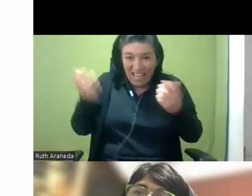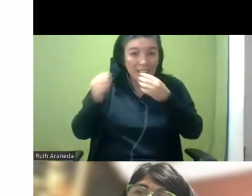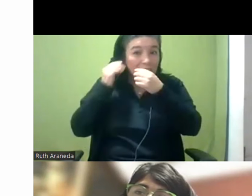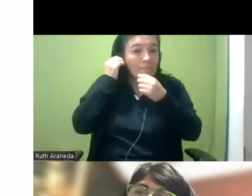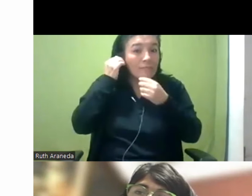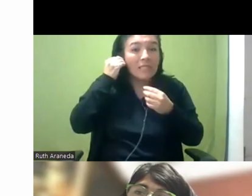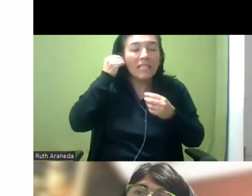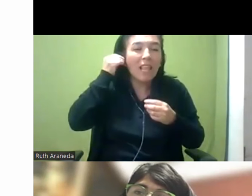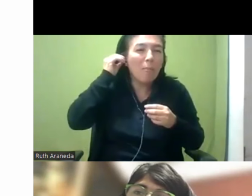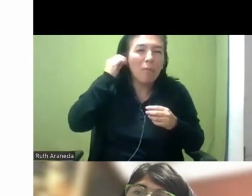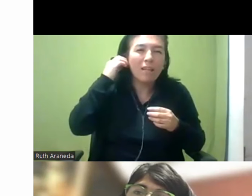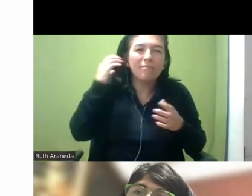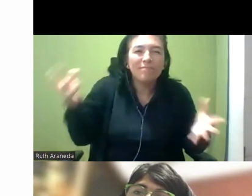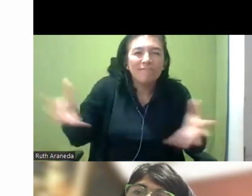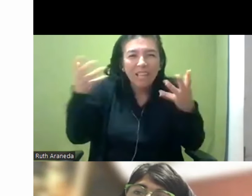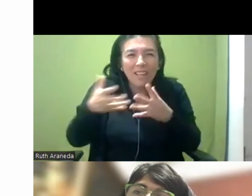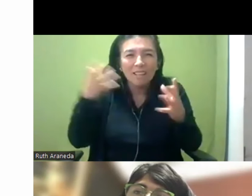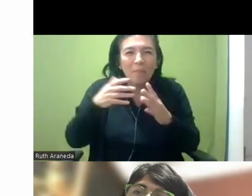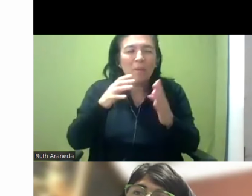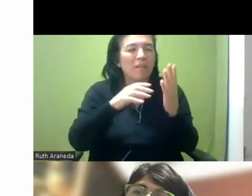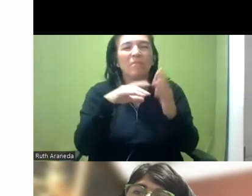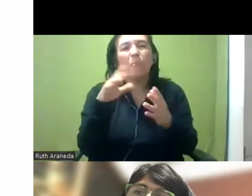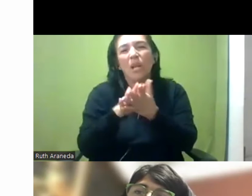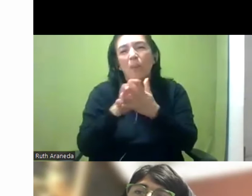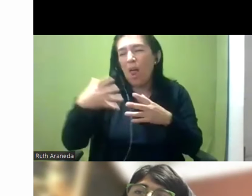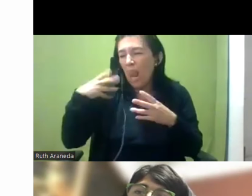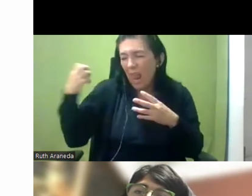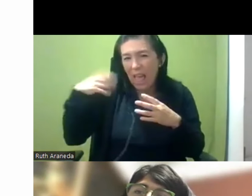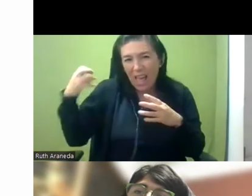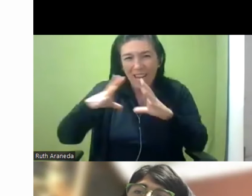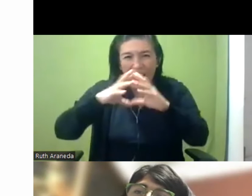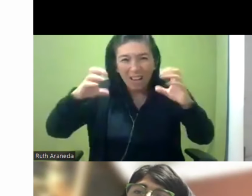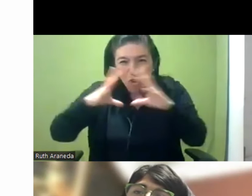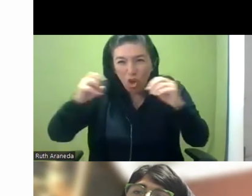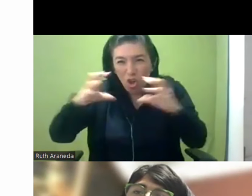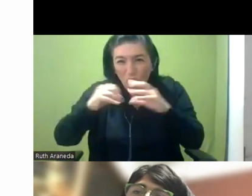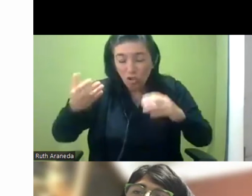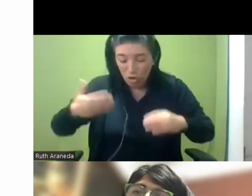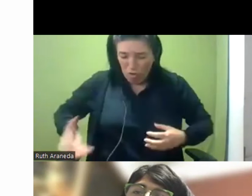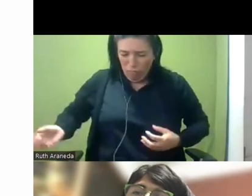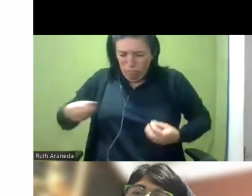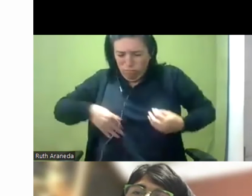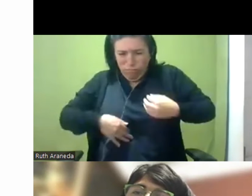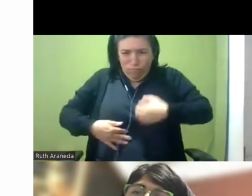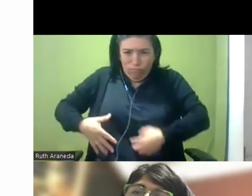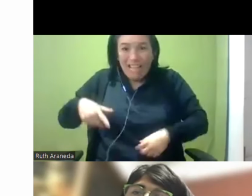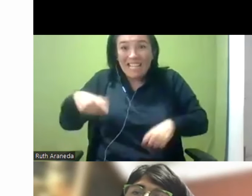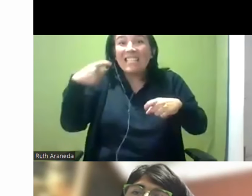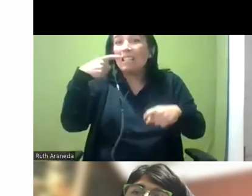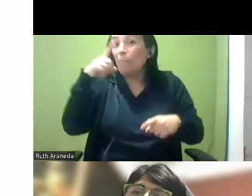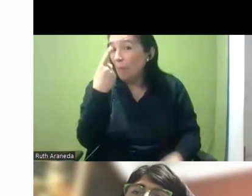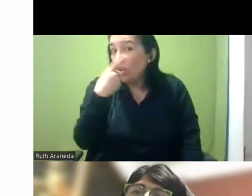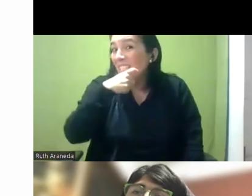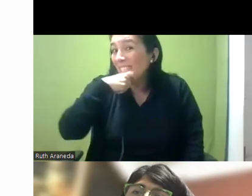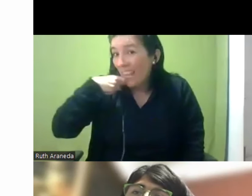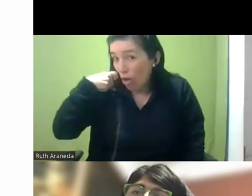fibra vegetal, fibra de camélido, algodón, todo seco,